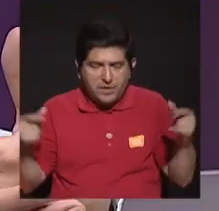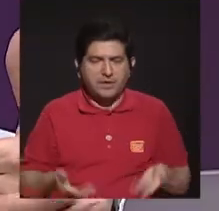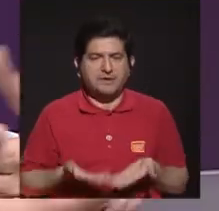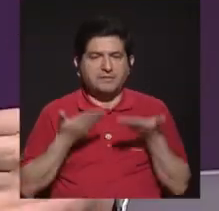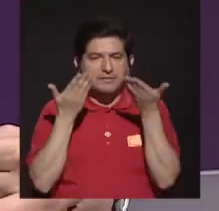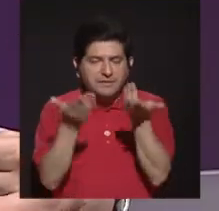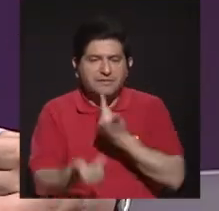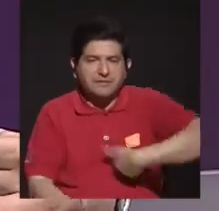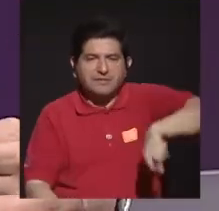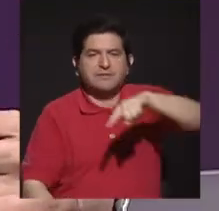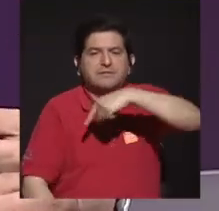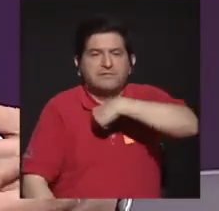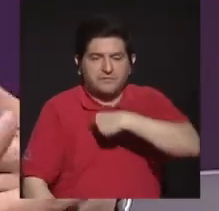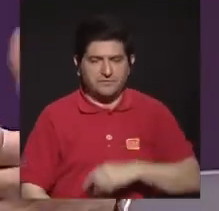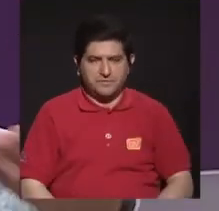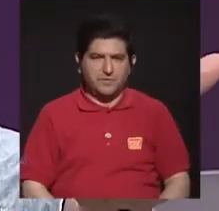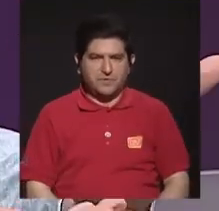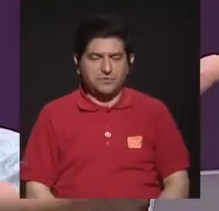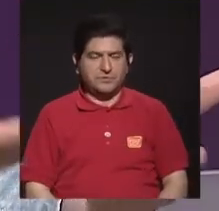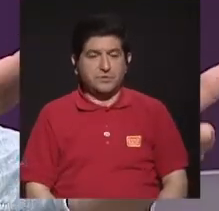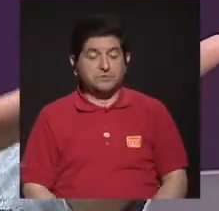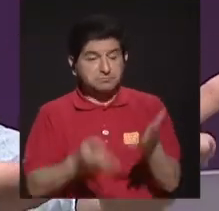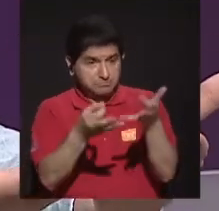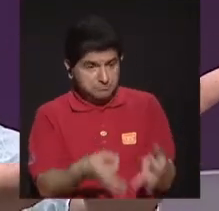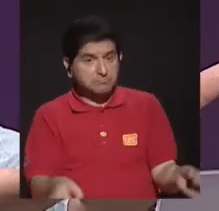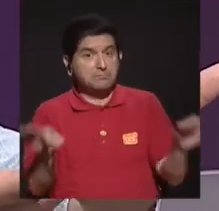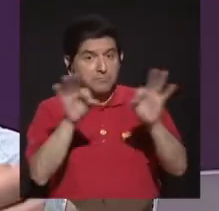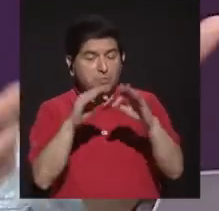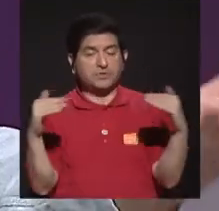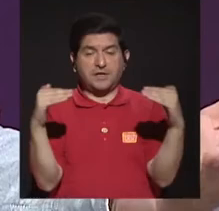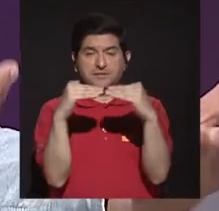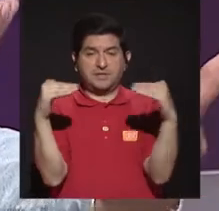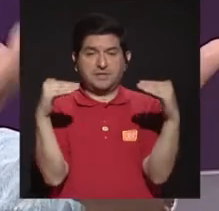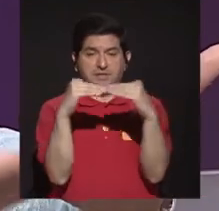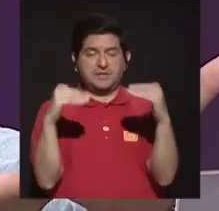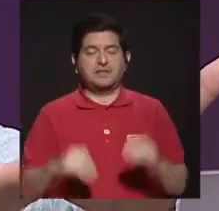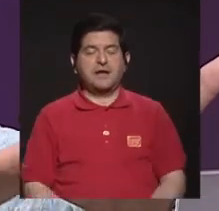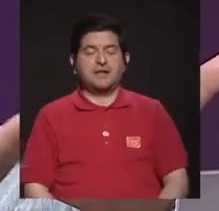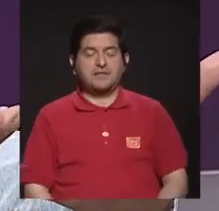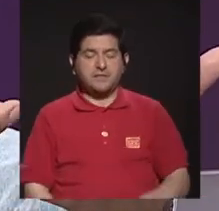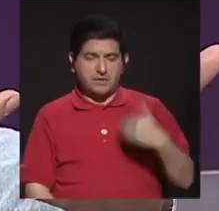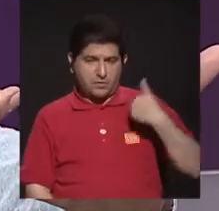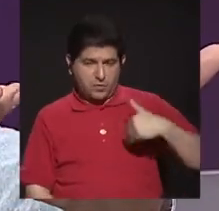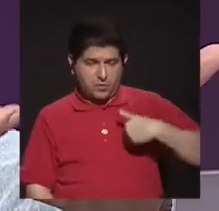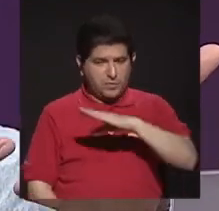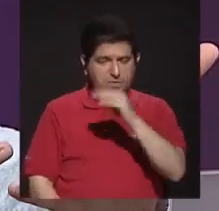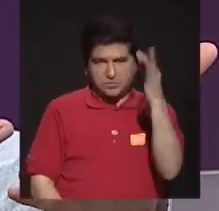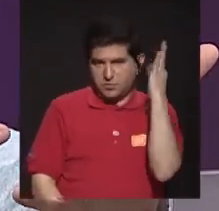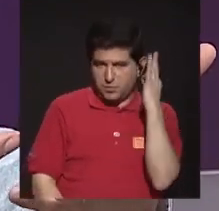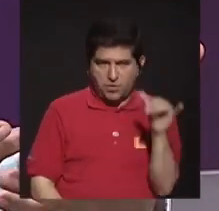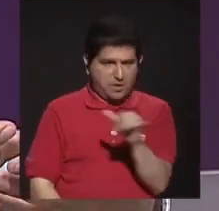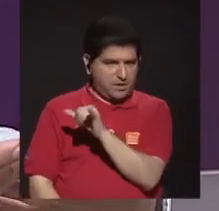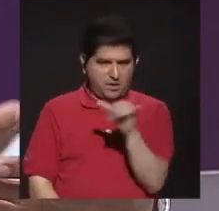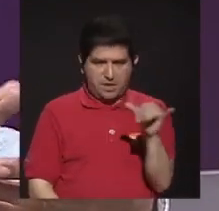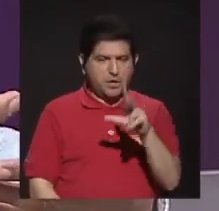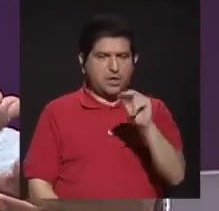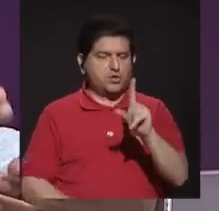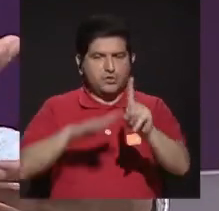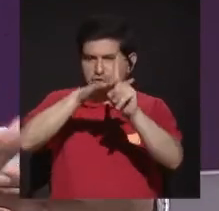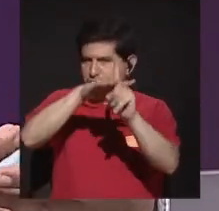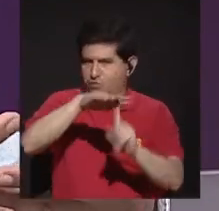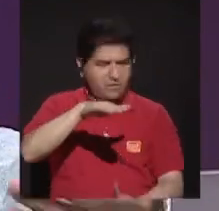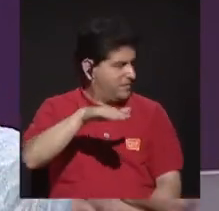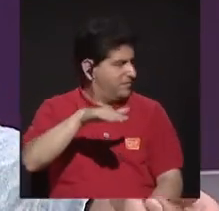darle un peso equitativo a lo masculino y a lo femenino y que no se